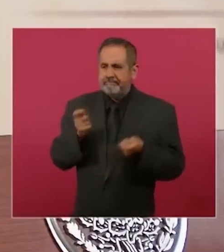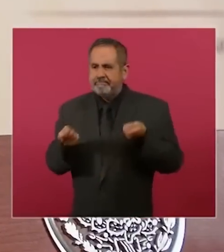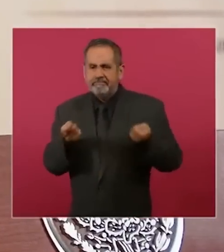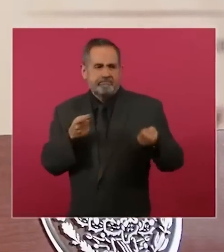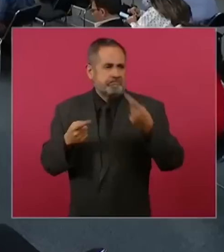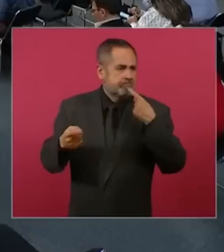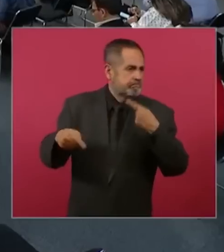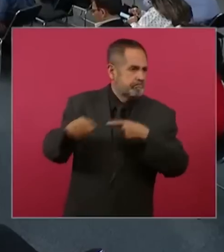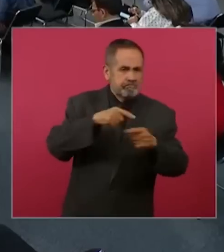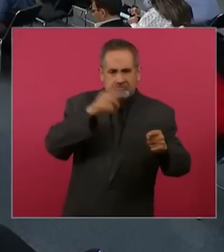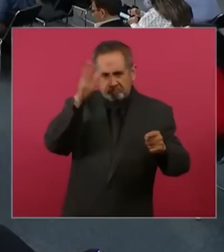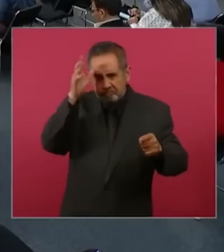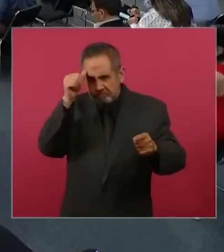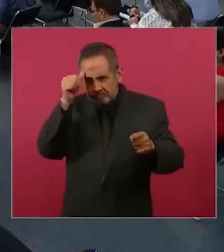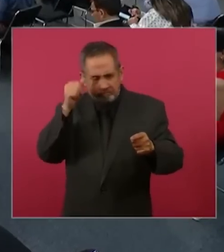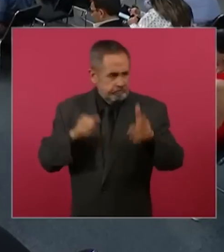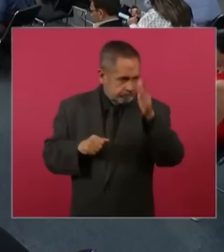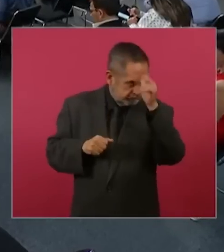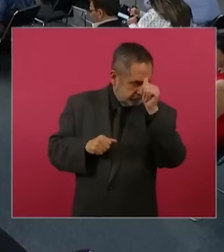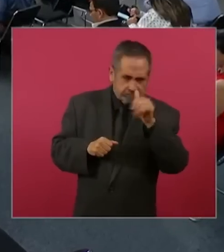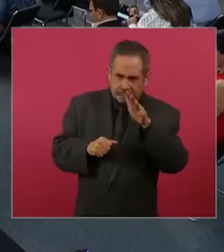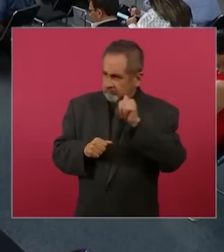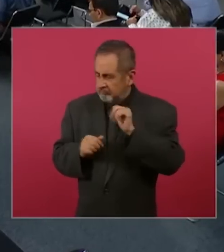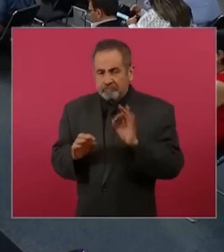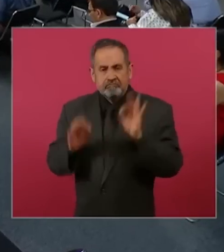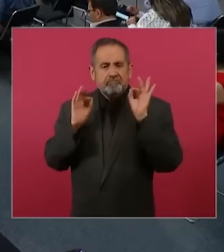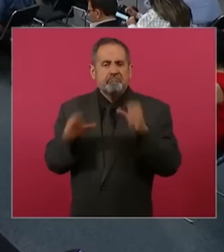un acuerdo, un consenso.